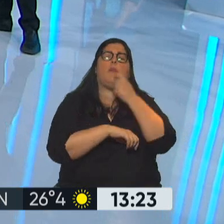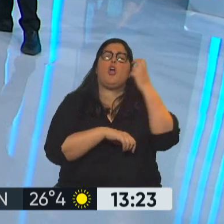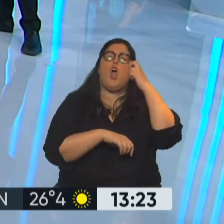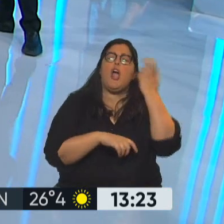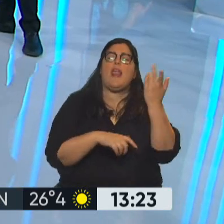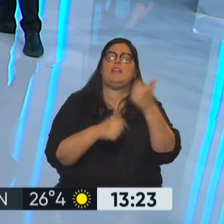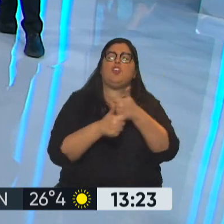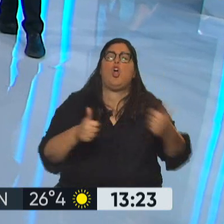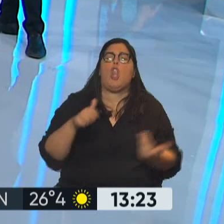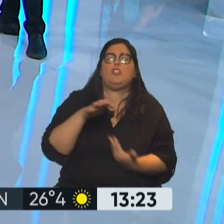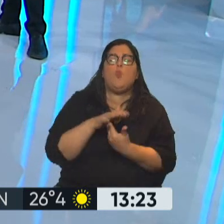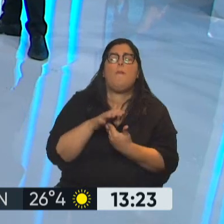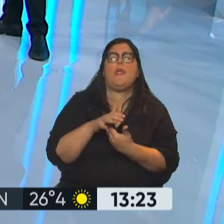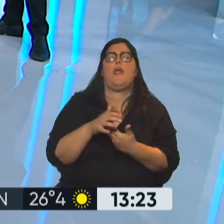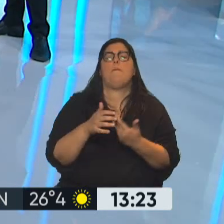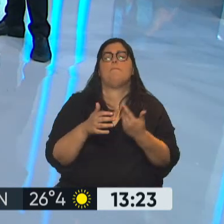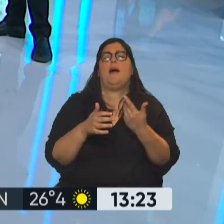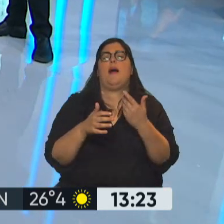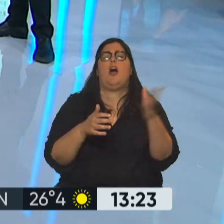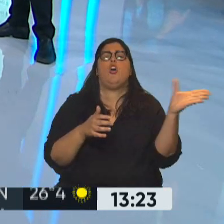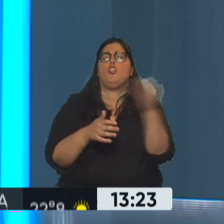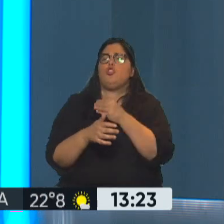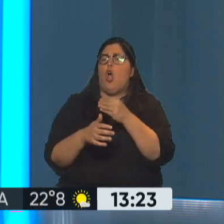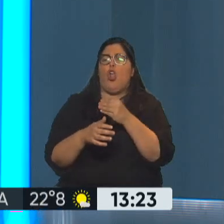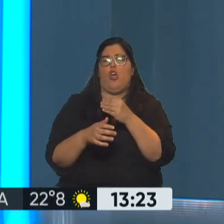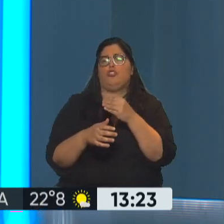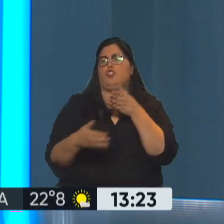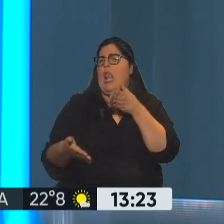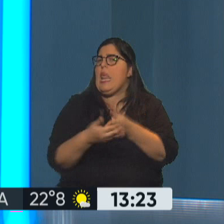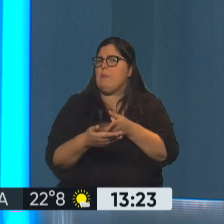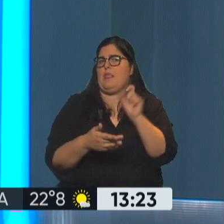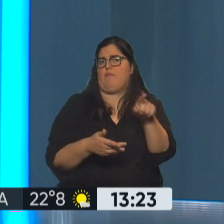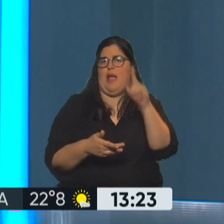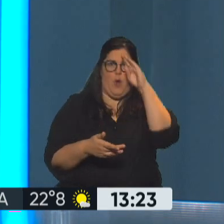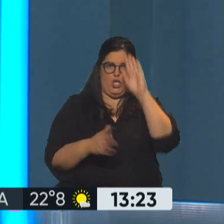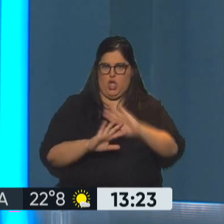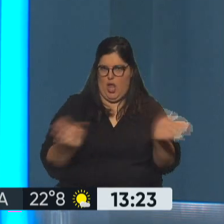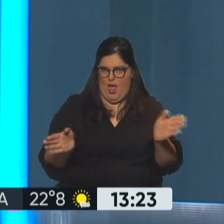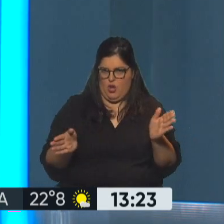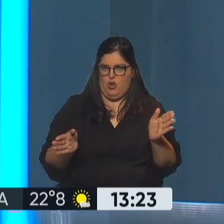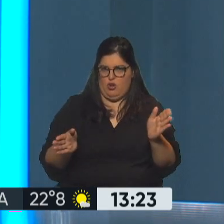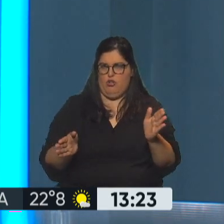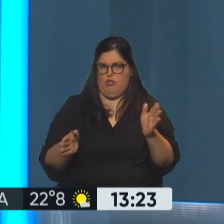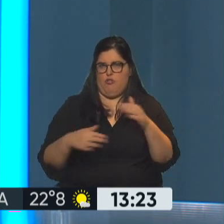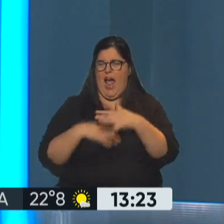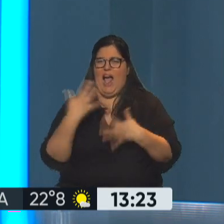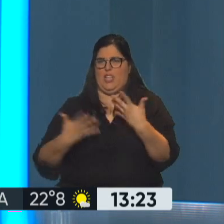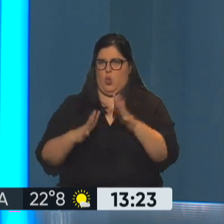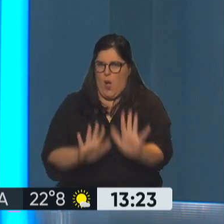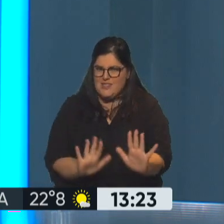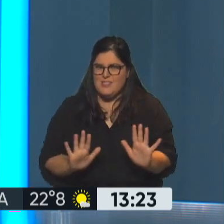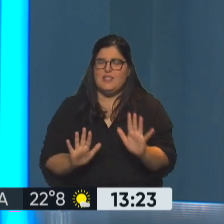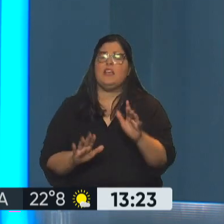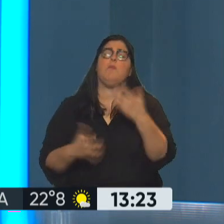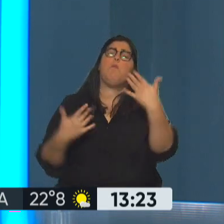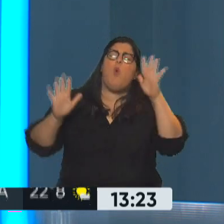Corte Suprema, todo el mundo puso límites a Bolsonaro. Entonces me parece que Bolsonaro hasta puede levantar, hubo fraude,